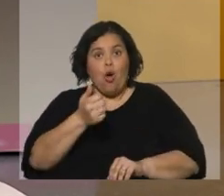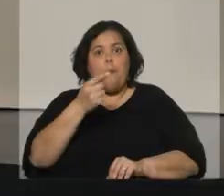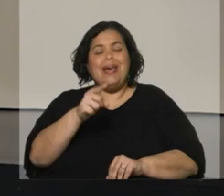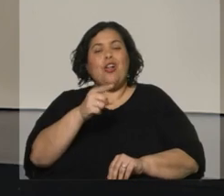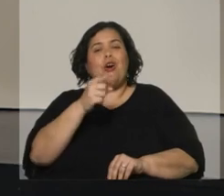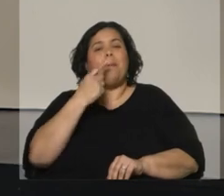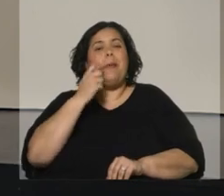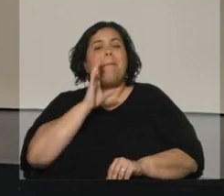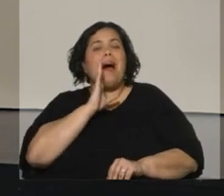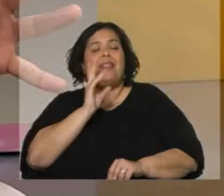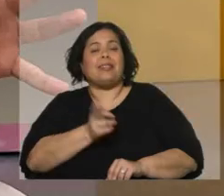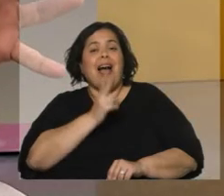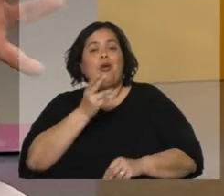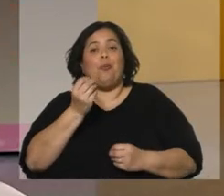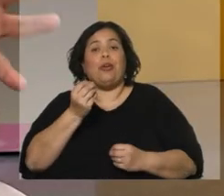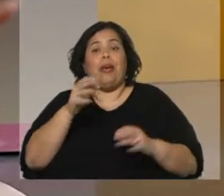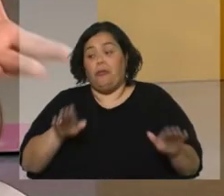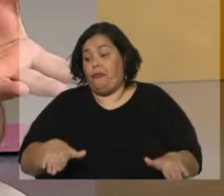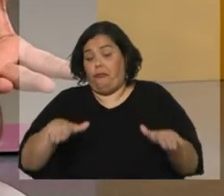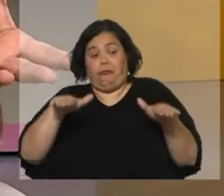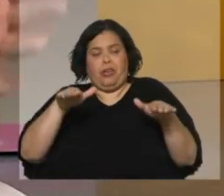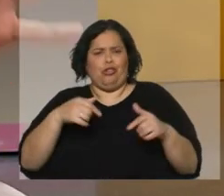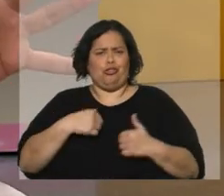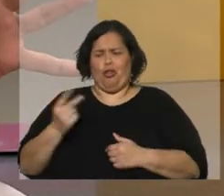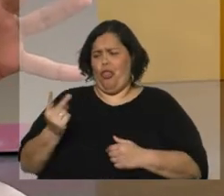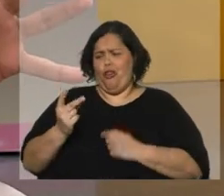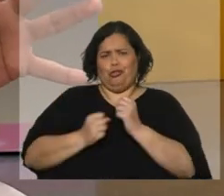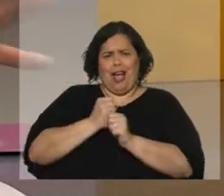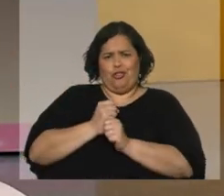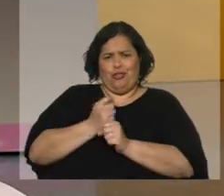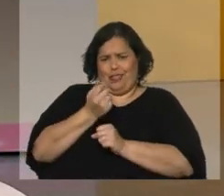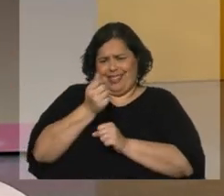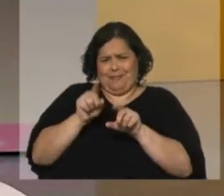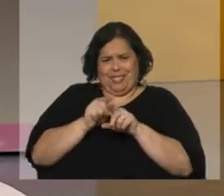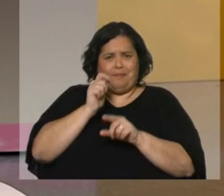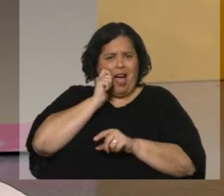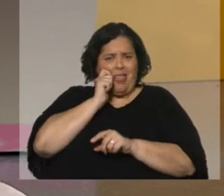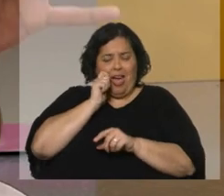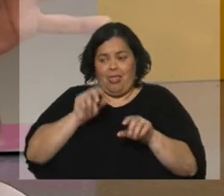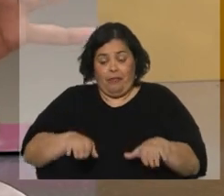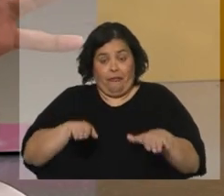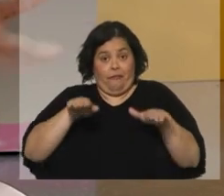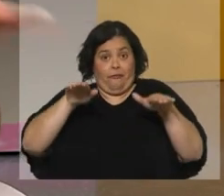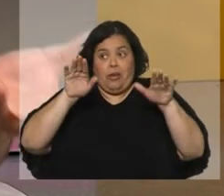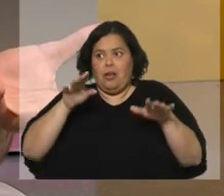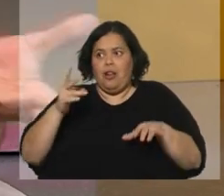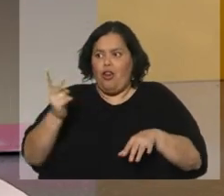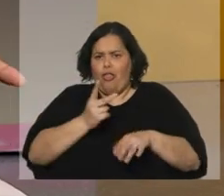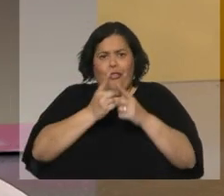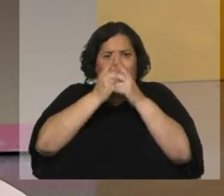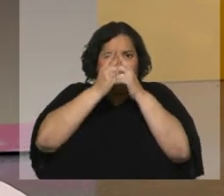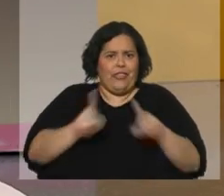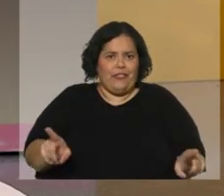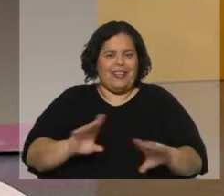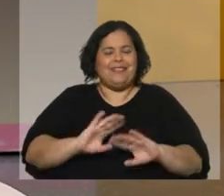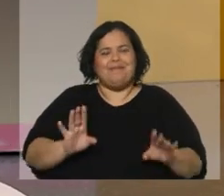para mis padres no criar a dos niños prácticamente bueno llevamos dos años de la misma edad y que salgan totalmente distintos Pero bueno parte